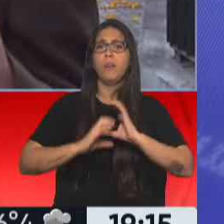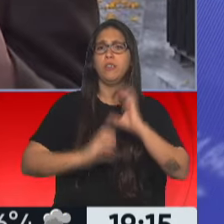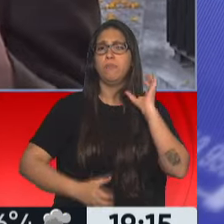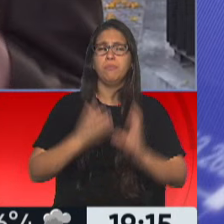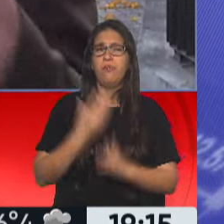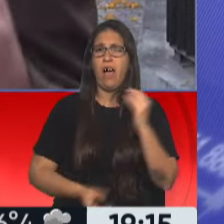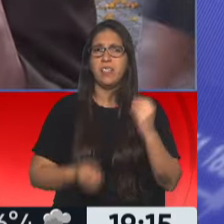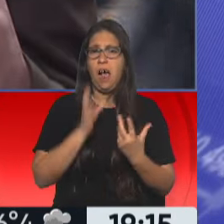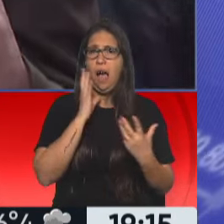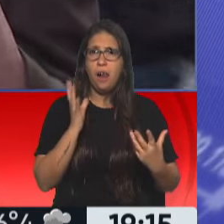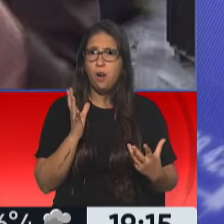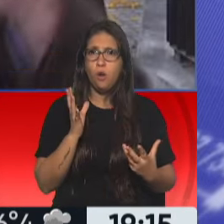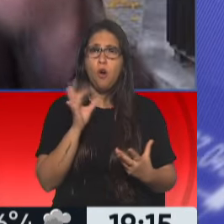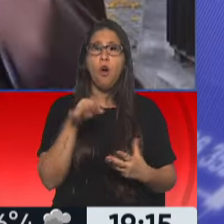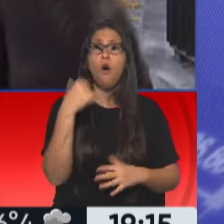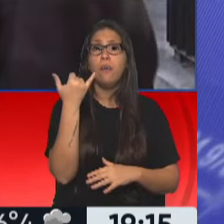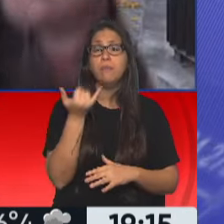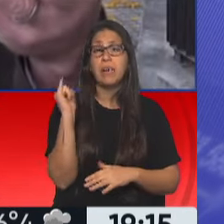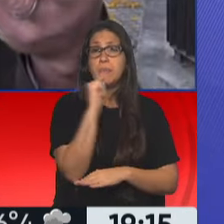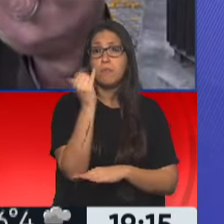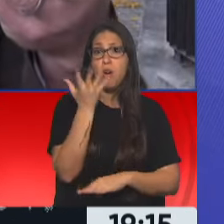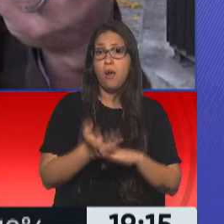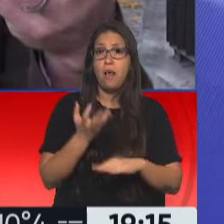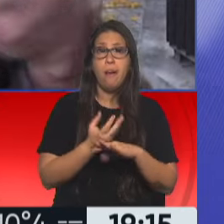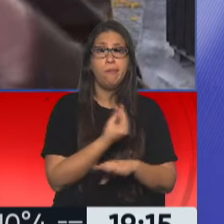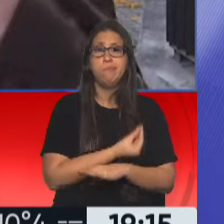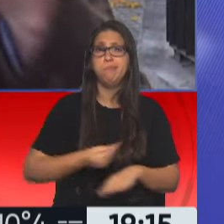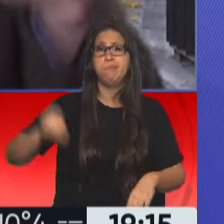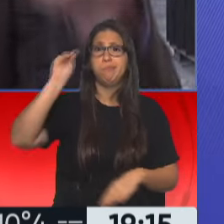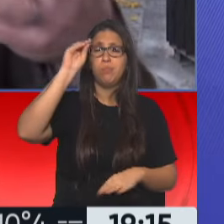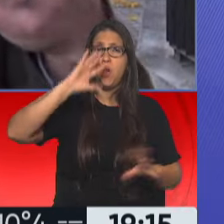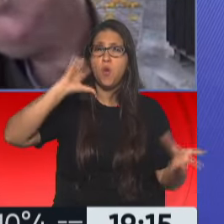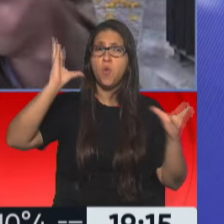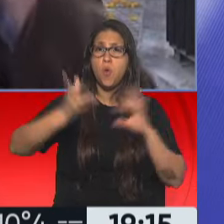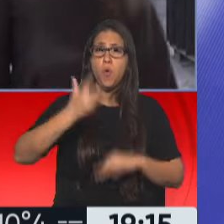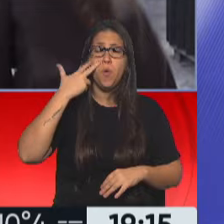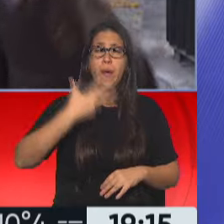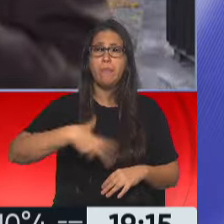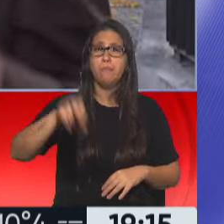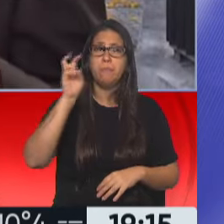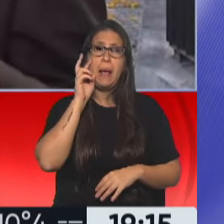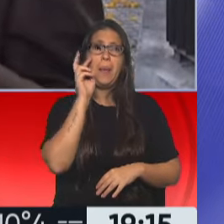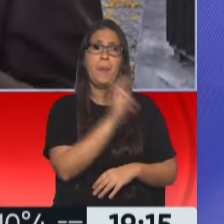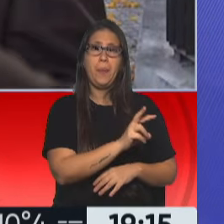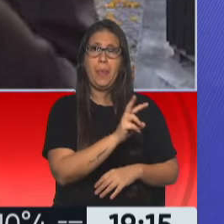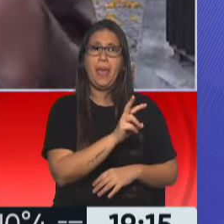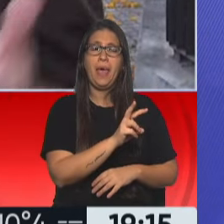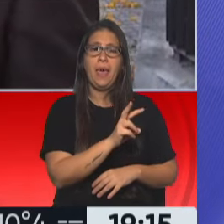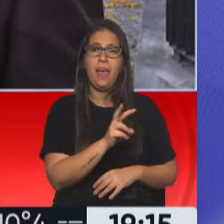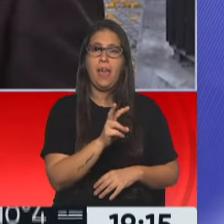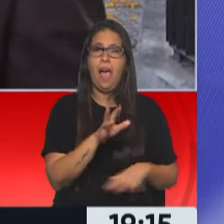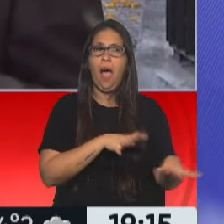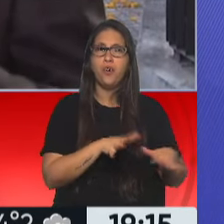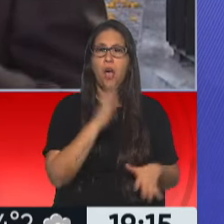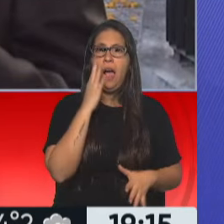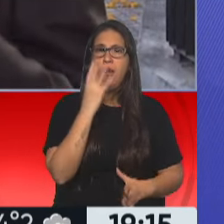si alguna imagen grabada puede haber sido subida a la nube y puede haber demostrado a alguien, entre comillas, con alguna acción de